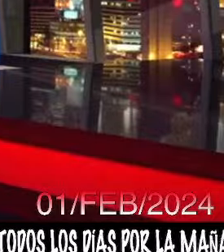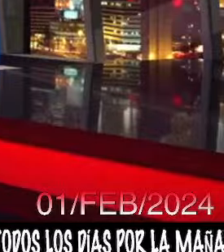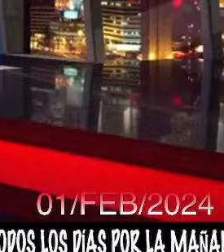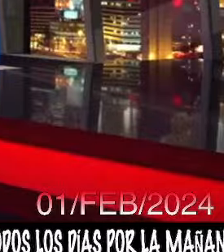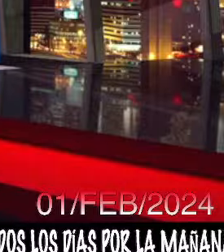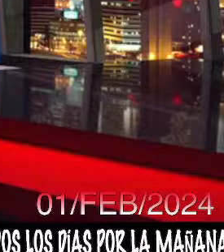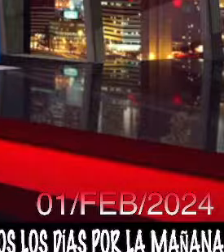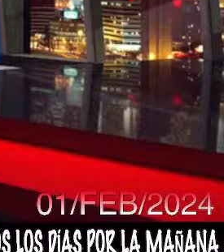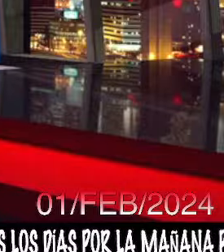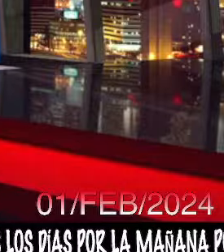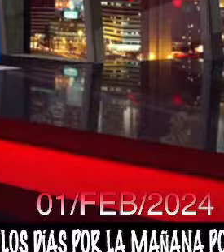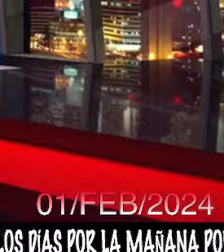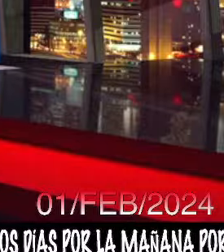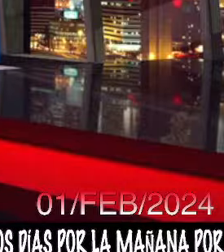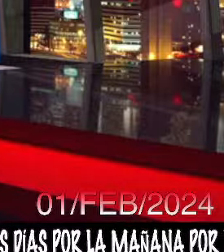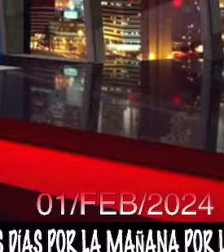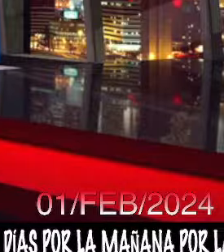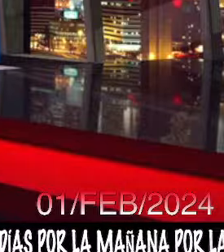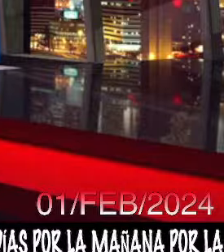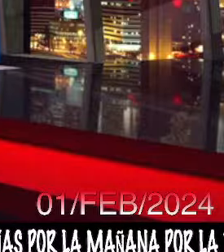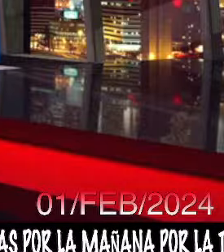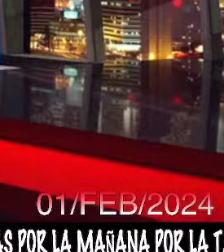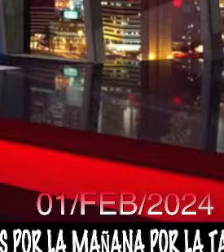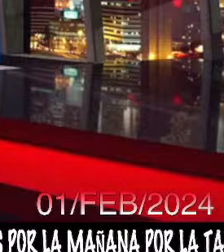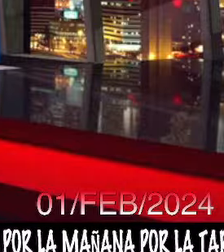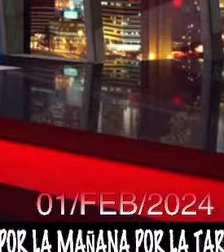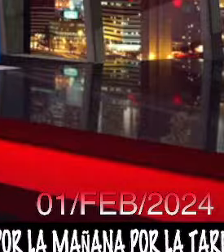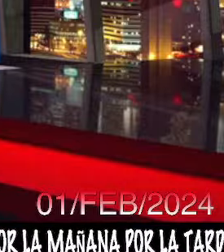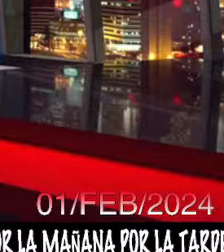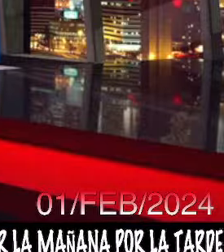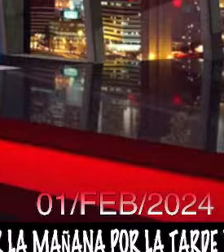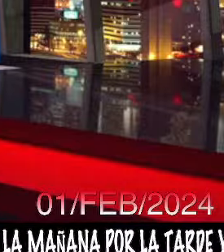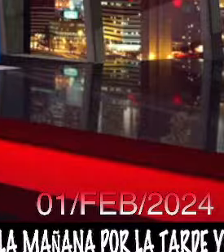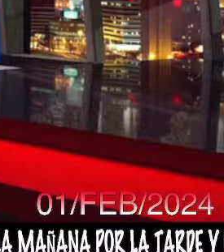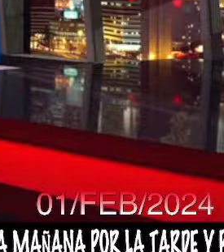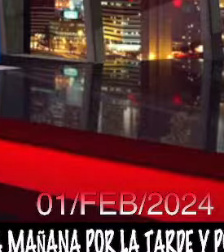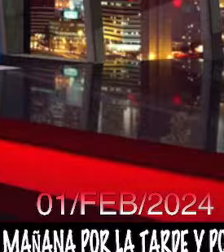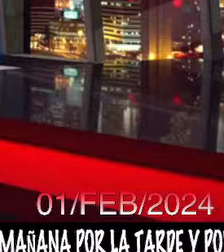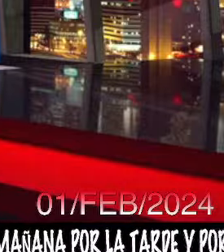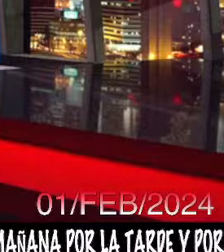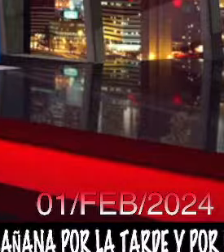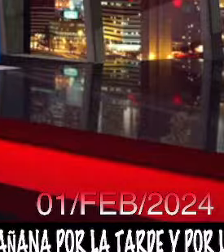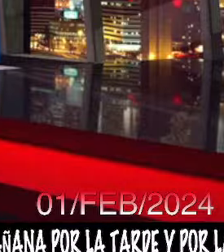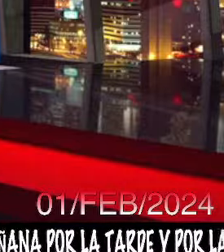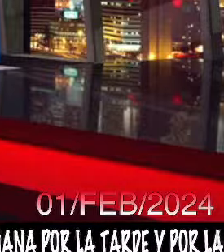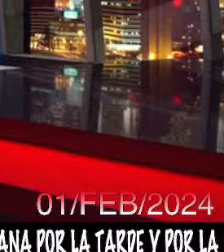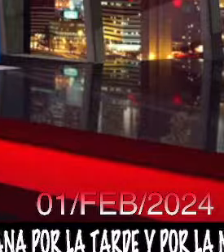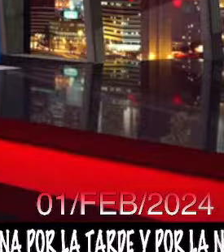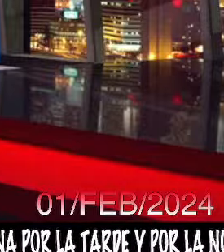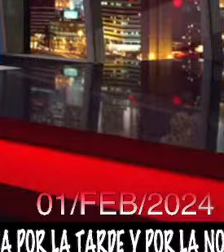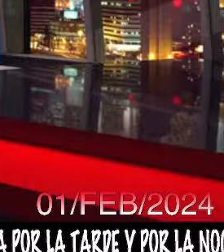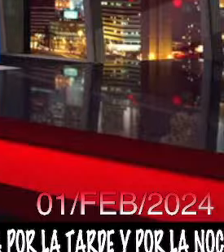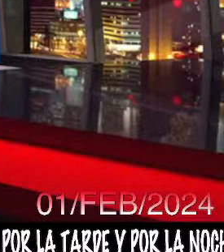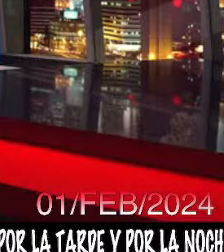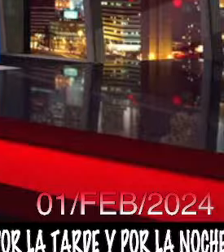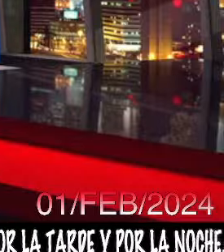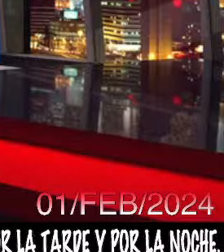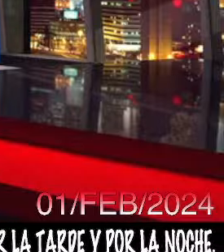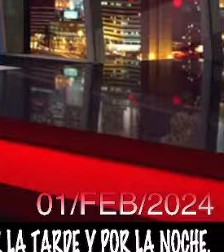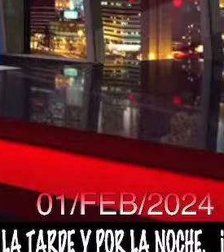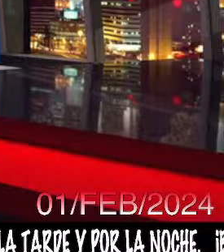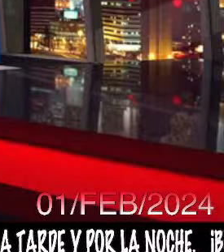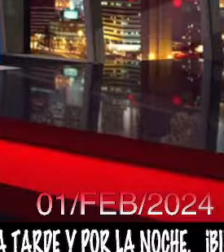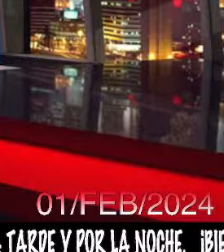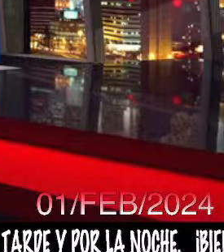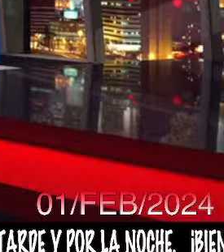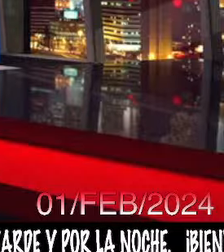Y regresamos con más información porque hoy hubo también conferencia de Mario Delgado. Hay que recordar que ayer fue la plenaria de